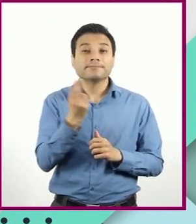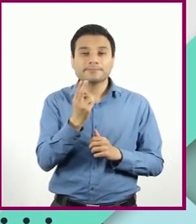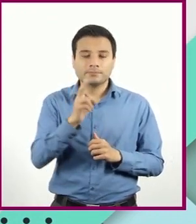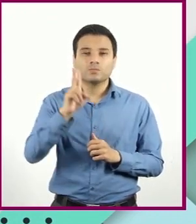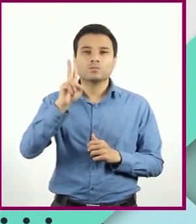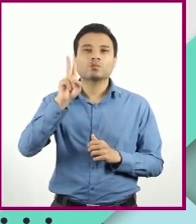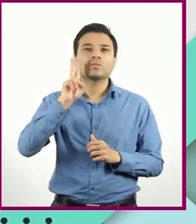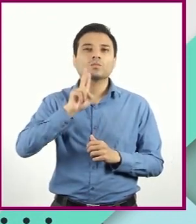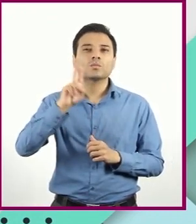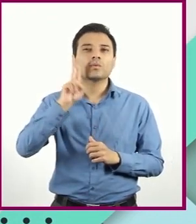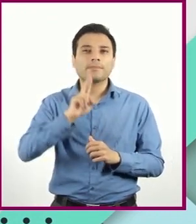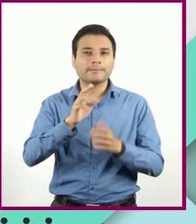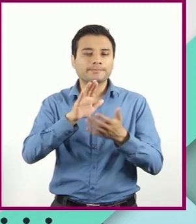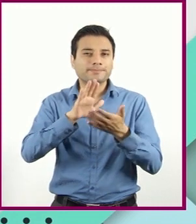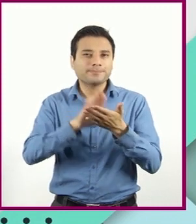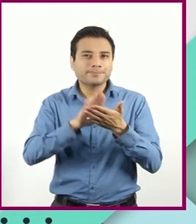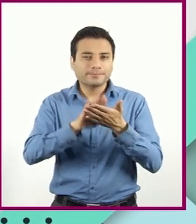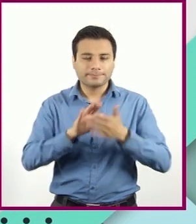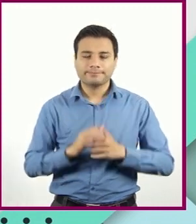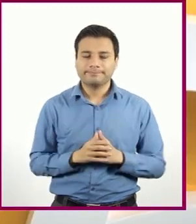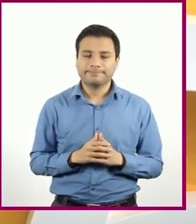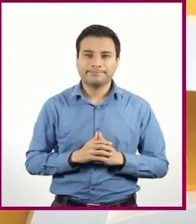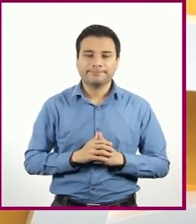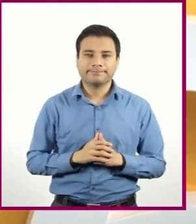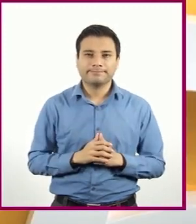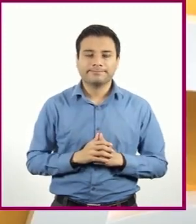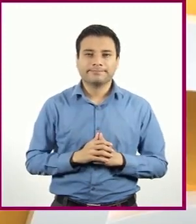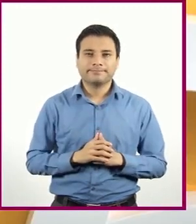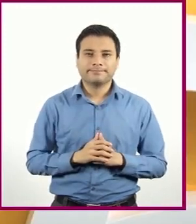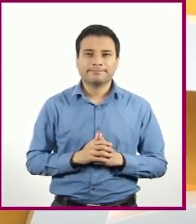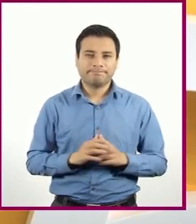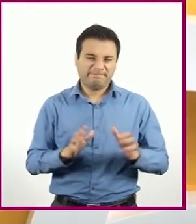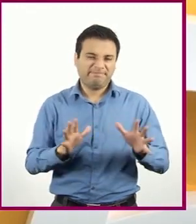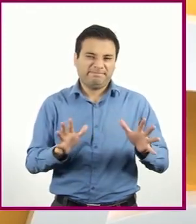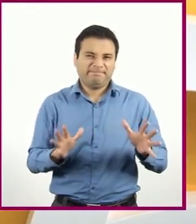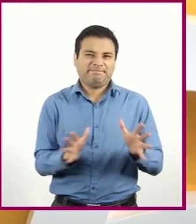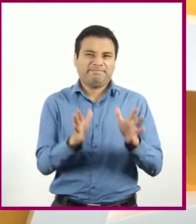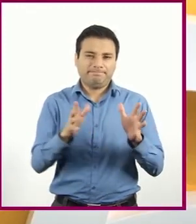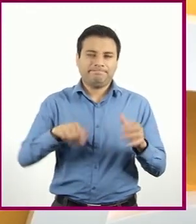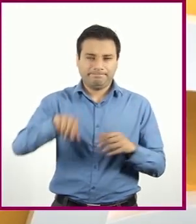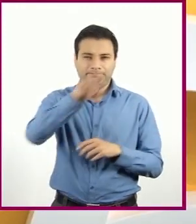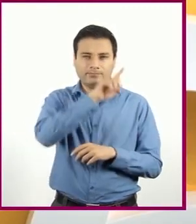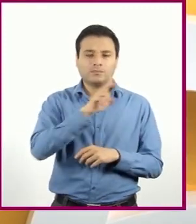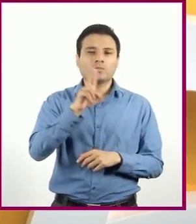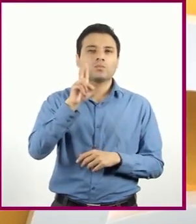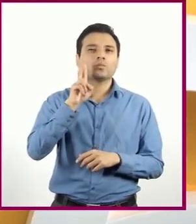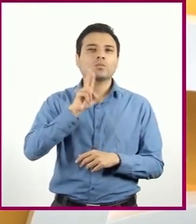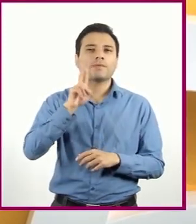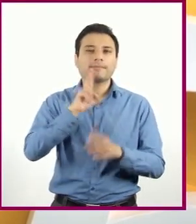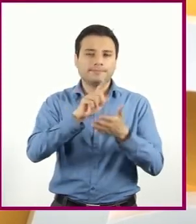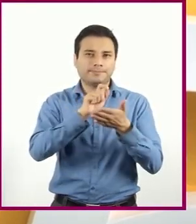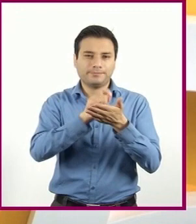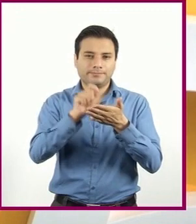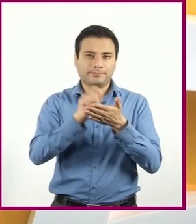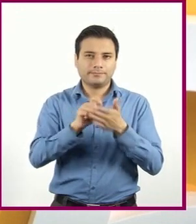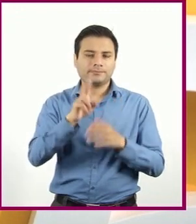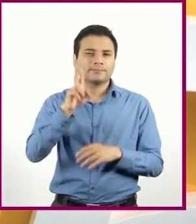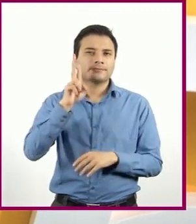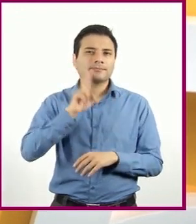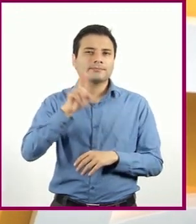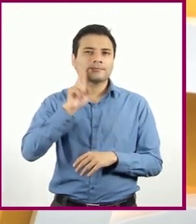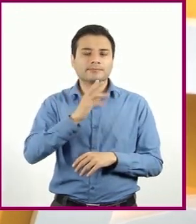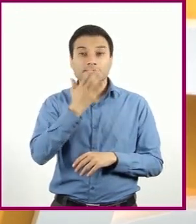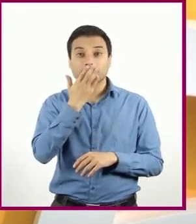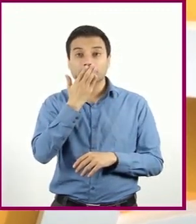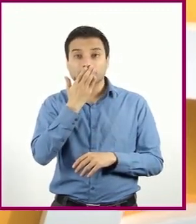de este resultado en la ecuación original. Les invito a que realicen la comprobación y corroboren que con